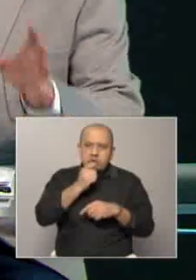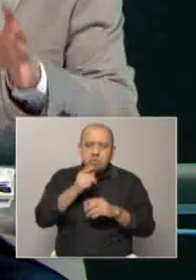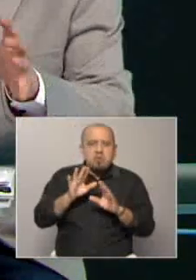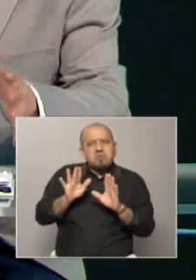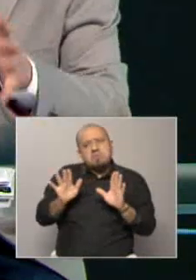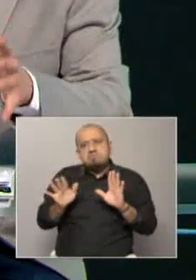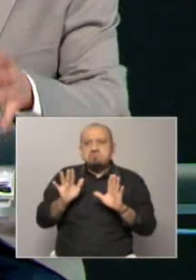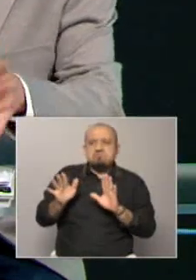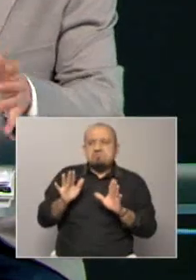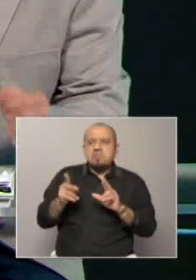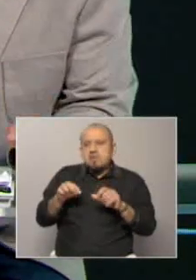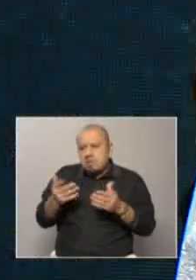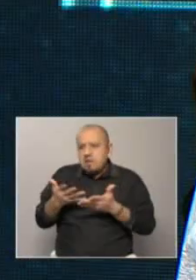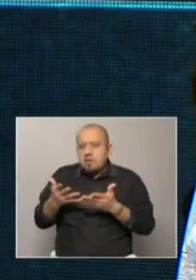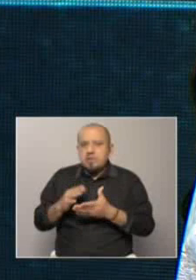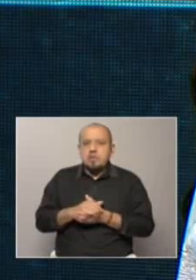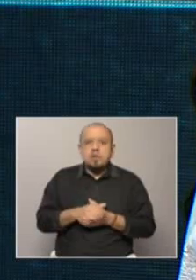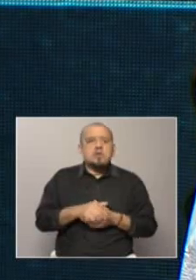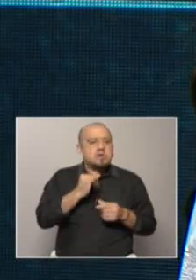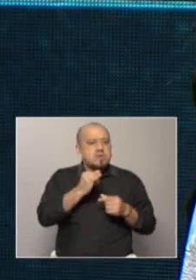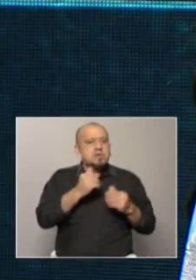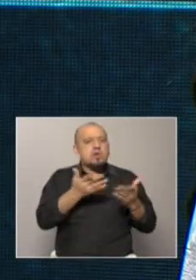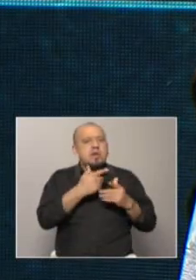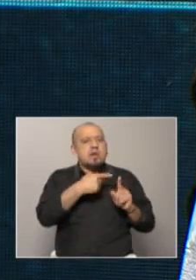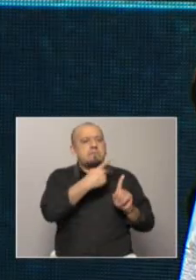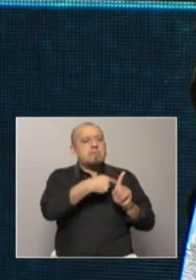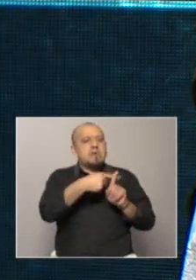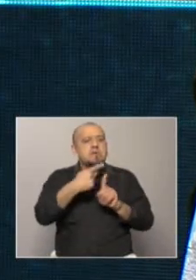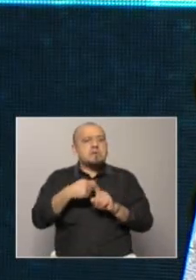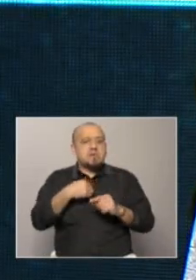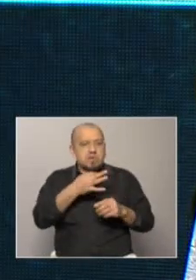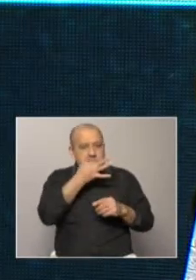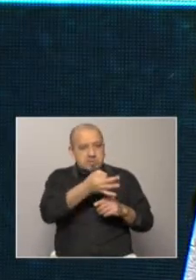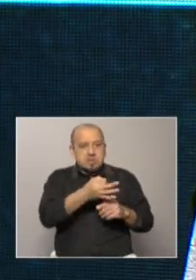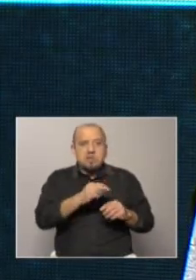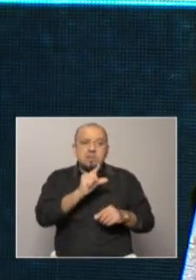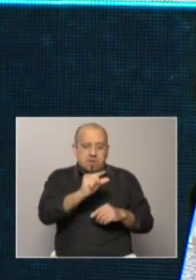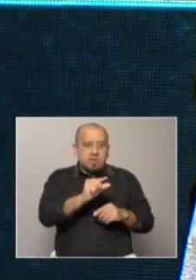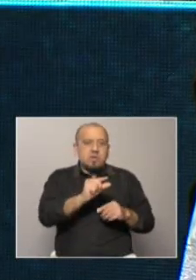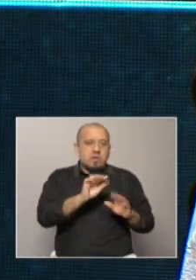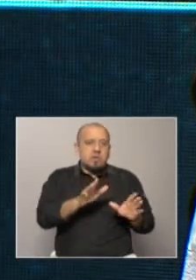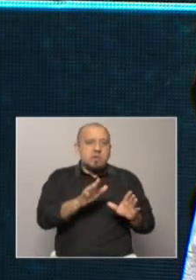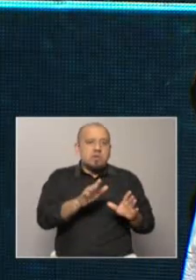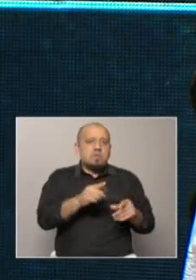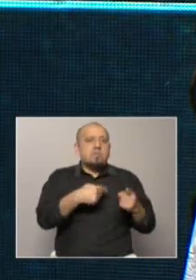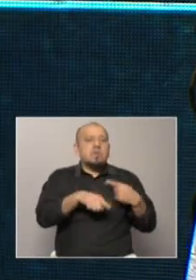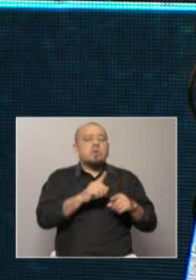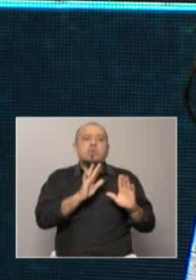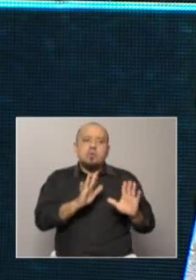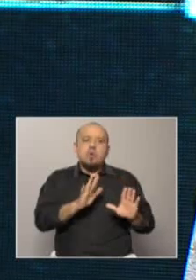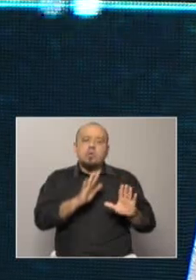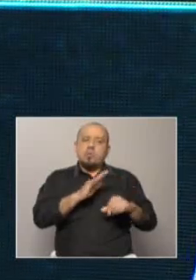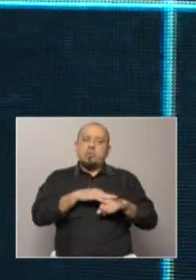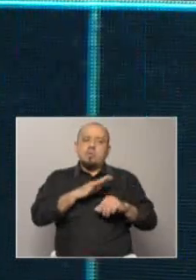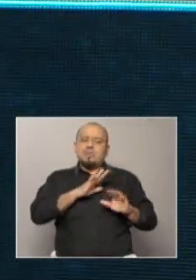perdió el gusto con la actualidad dura, pura y dura? Me sigo vinculando. Ahora, los últimos meses, debo confesar que menos, ¿no? Mucho menos. De todas maneras, en un momento